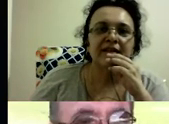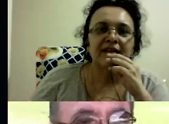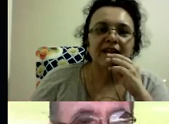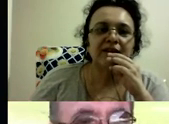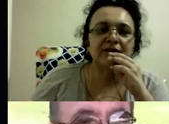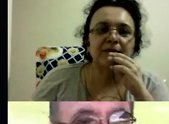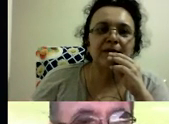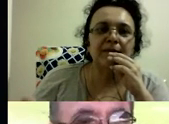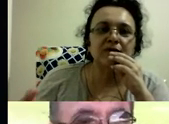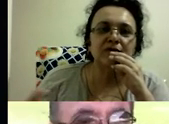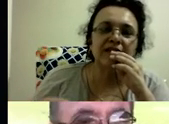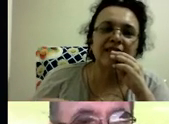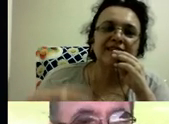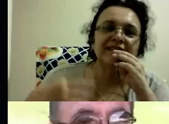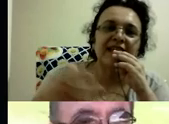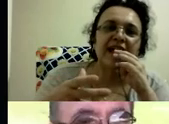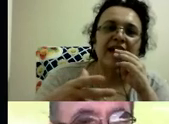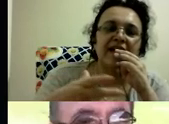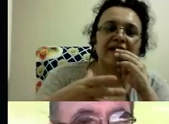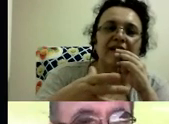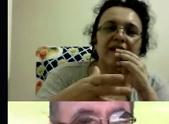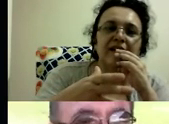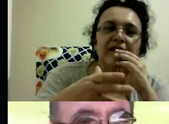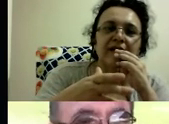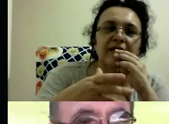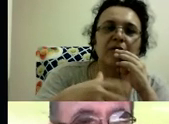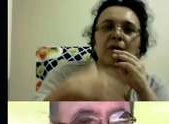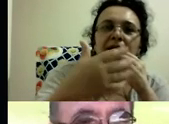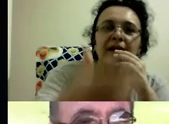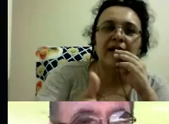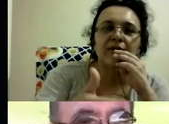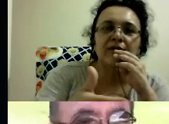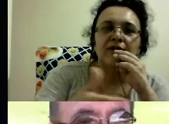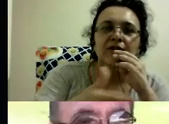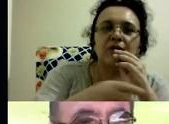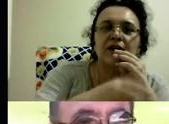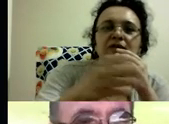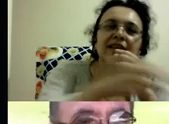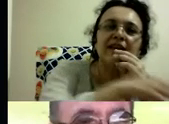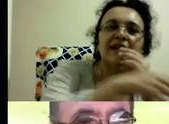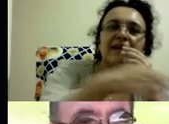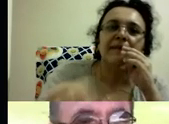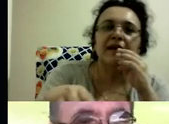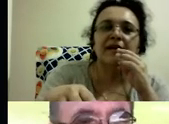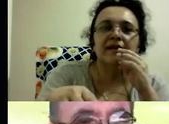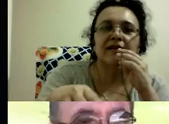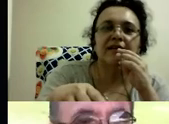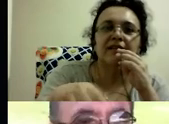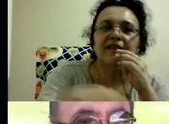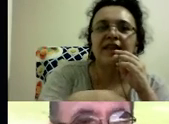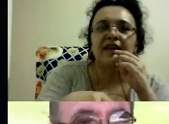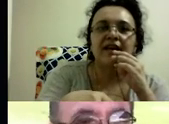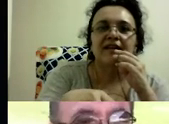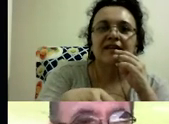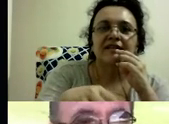¿Verdad? Entonces, por ejemplo, si usted desea comer algo, no es que usted quiera cambiar